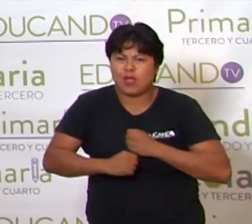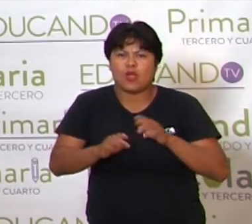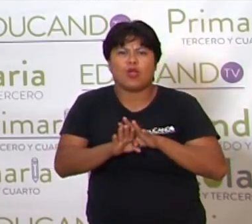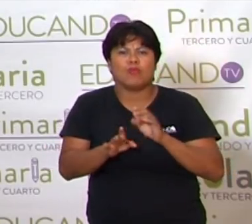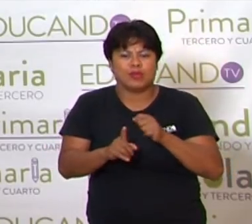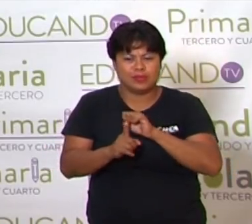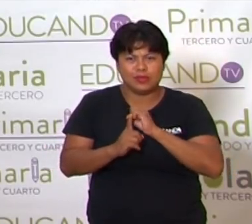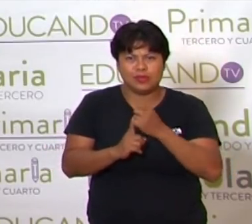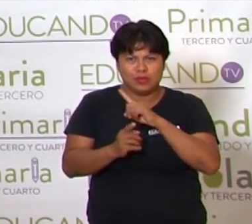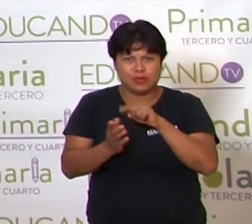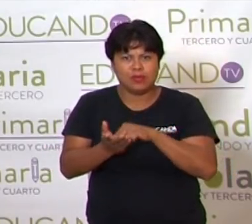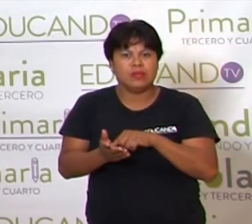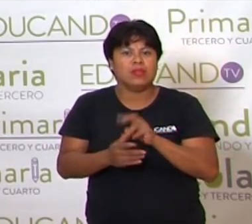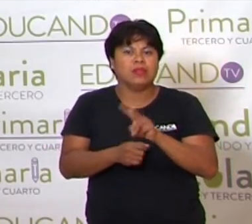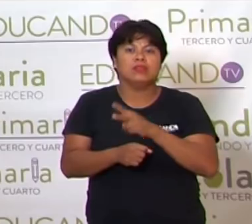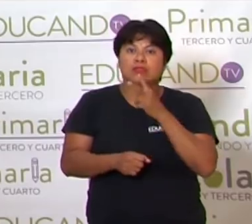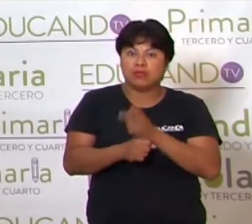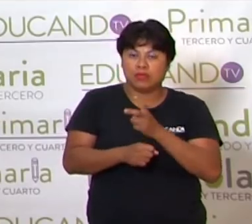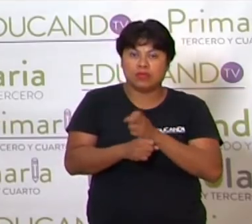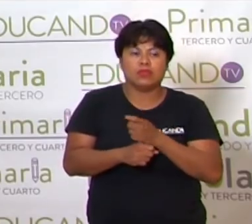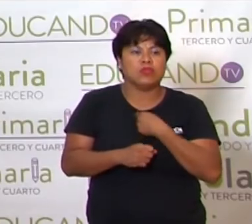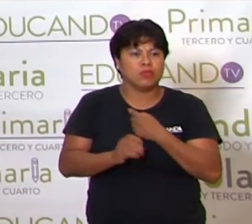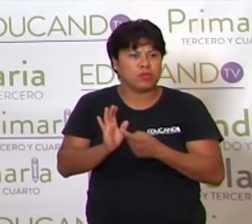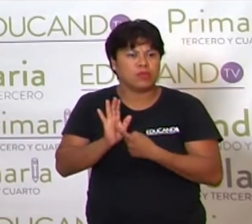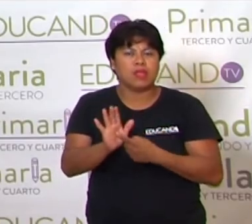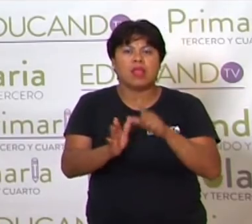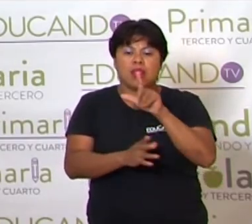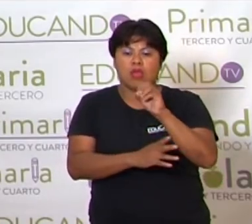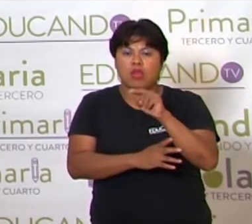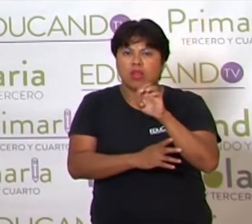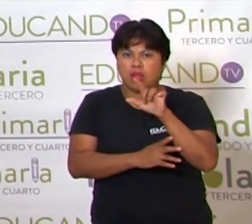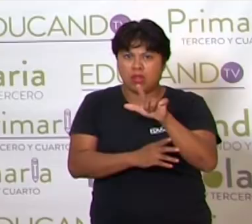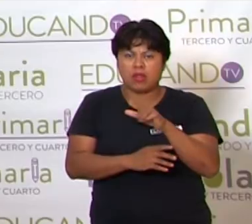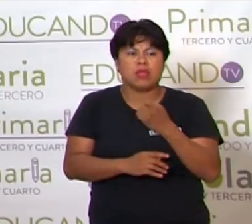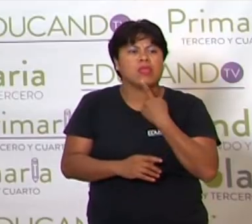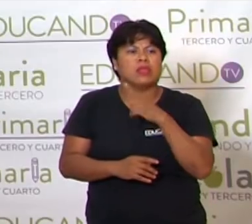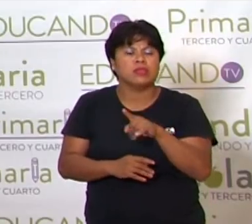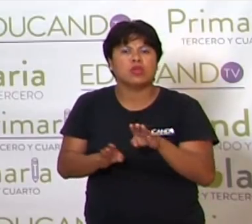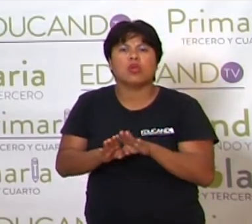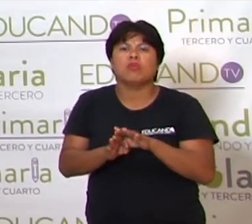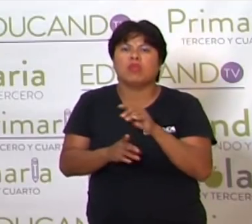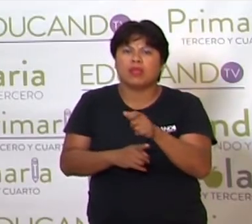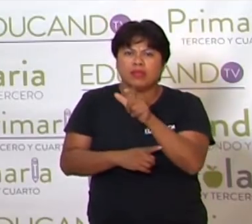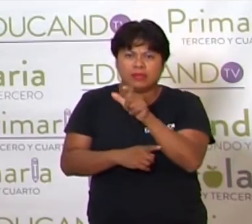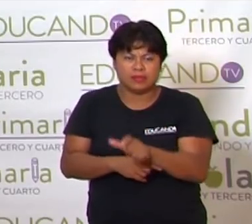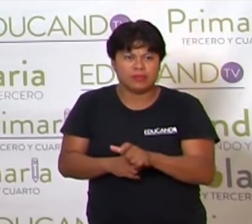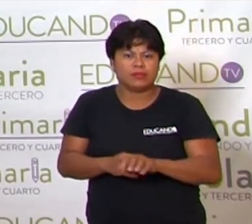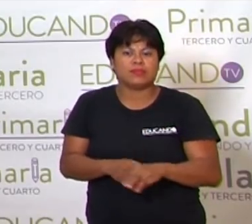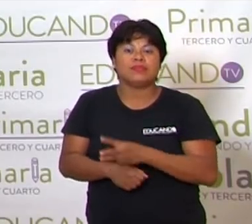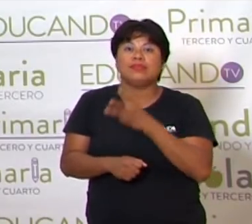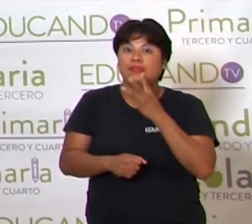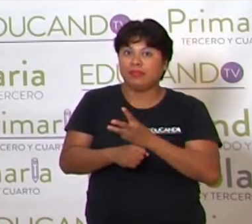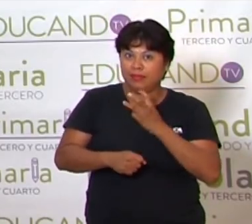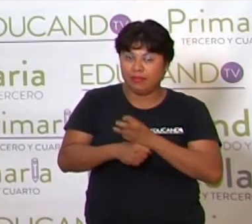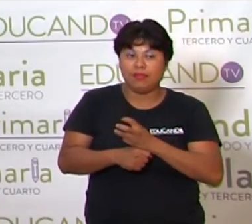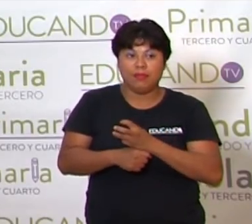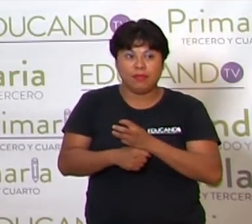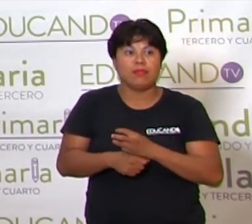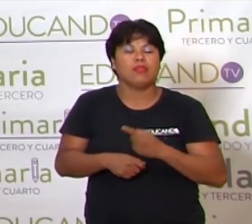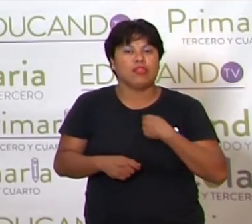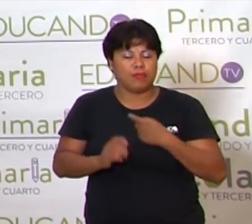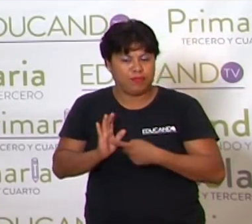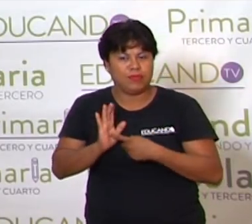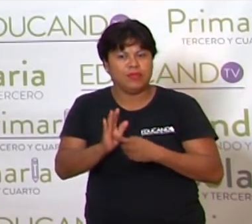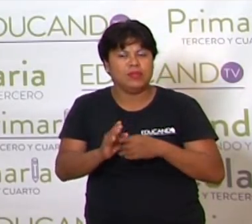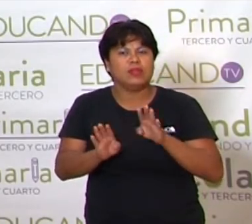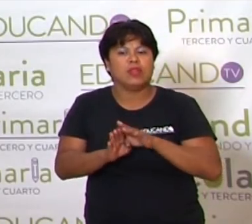del lugar. En la segunda escena voy a presentar a Leonel y a decir cómo era. En la tercera escena voy a